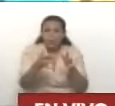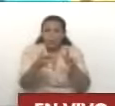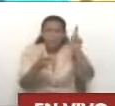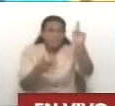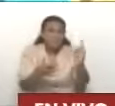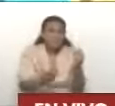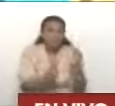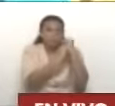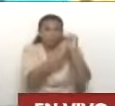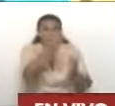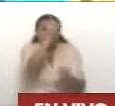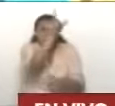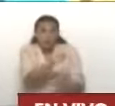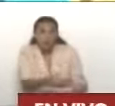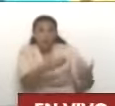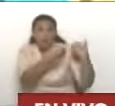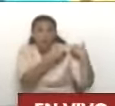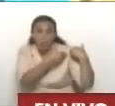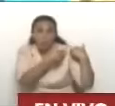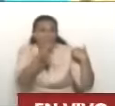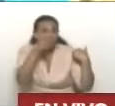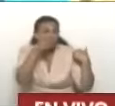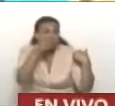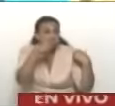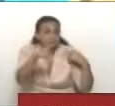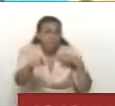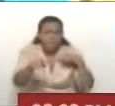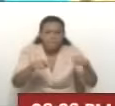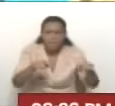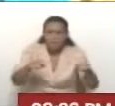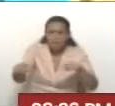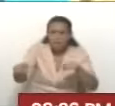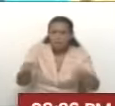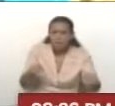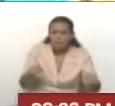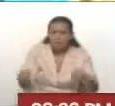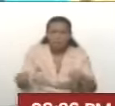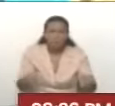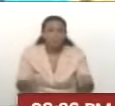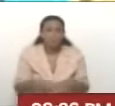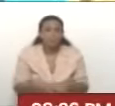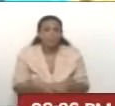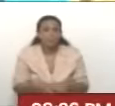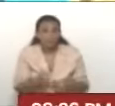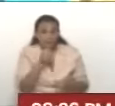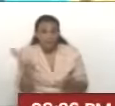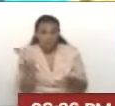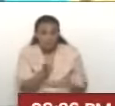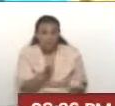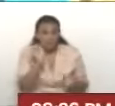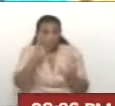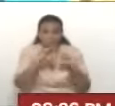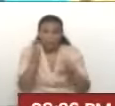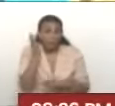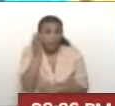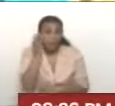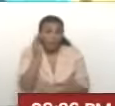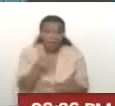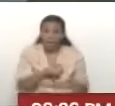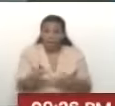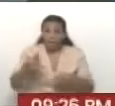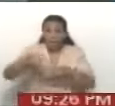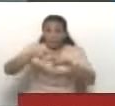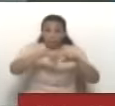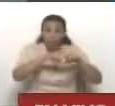persona responsable que motorice el vértice. Ellas vinieron, sí, aquí estamos. Todas. Aquí están,